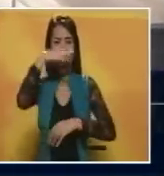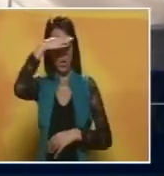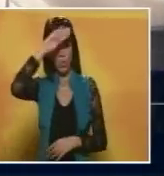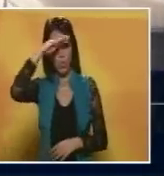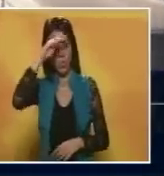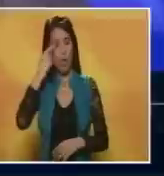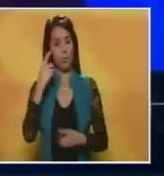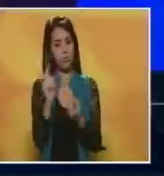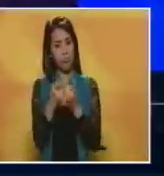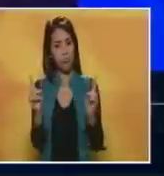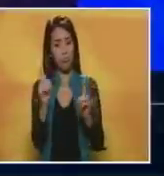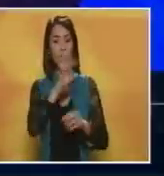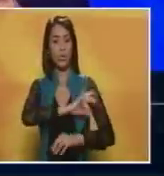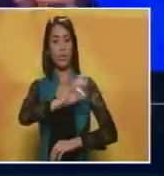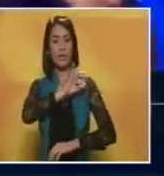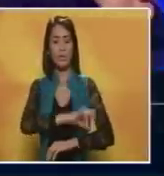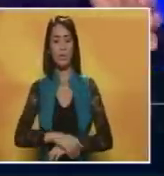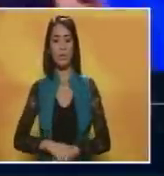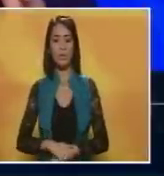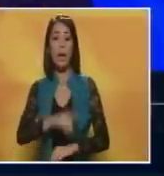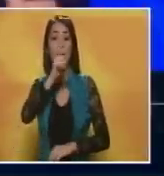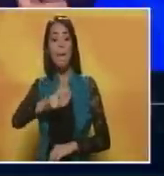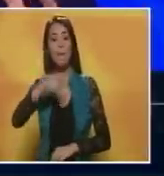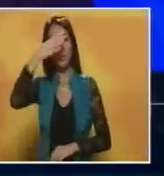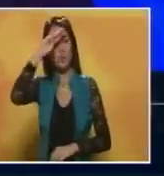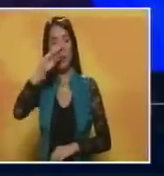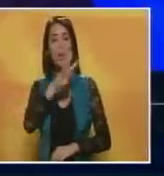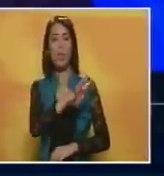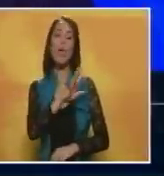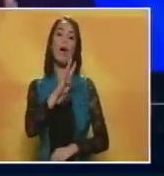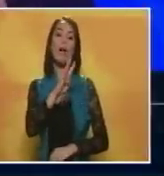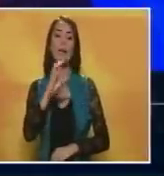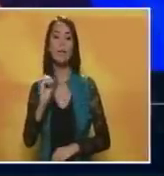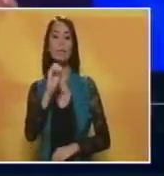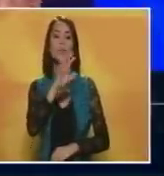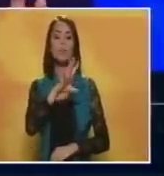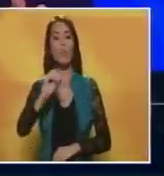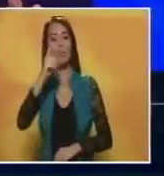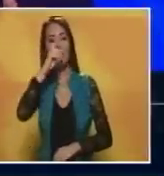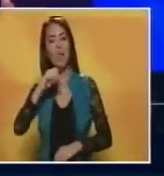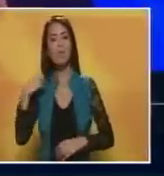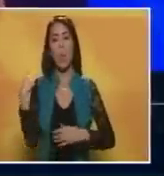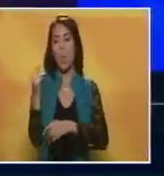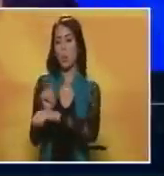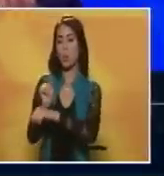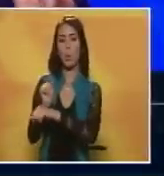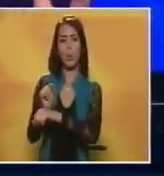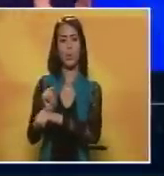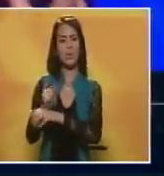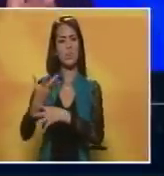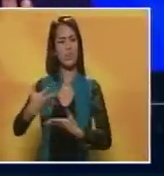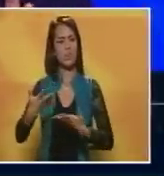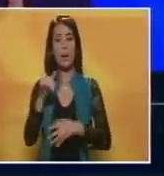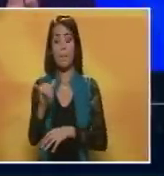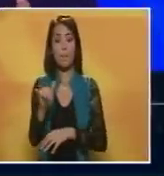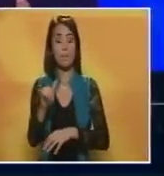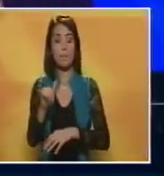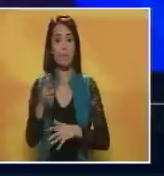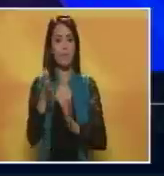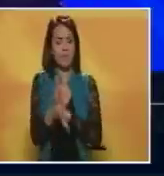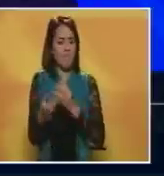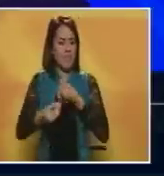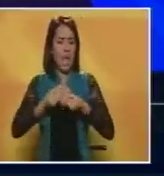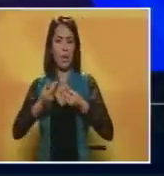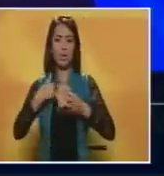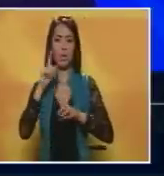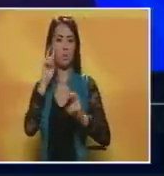distingue al social los jugados tienen más o menos cuarenta y cincuenta años sometidos a la misma circunstancia vamos a graficar lo que hago yo